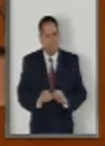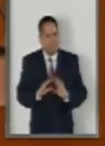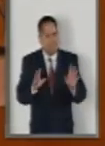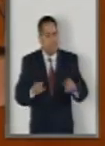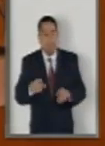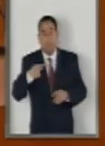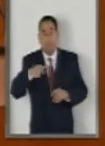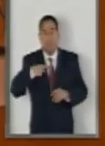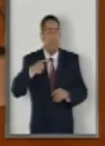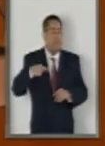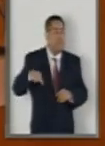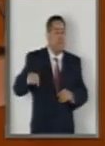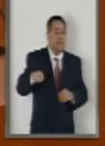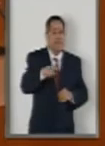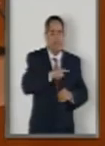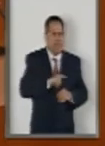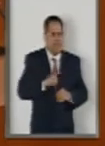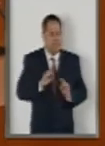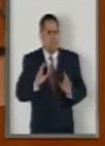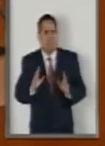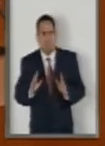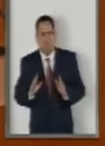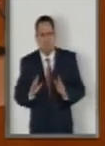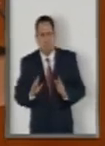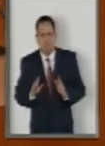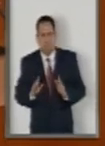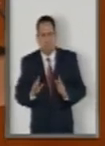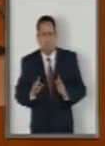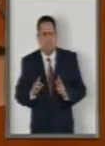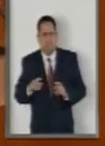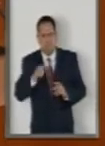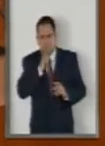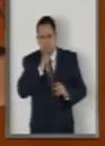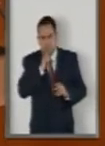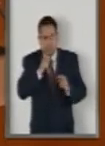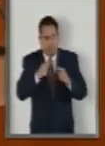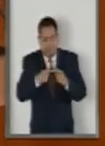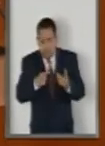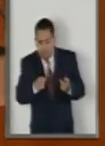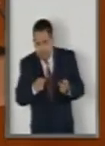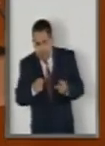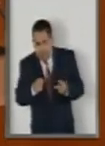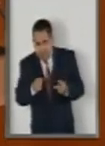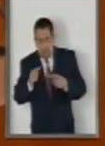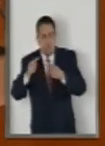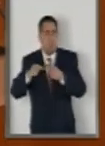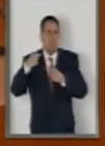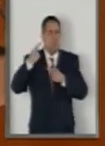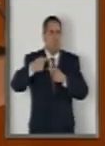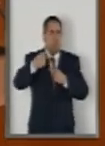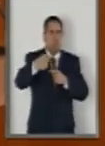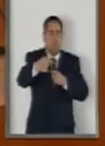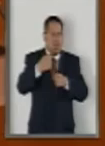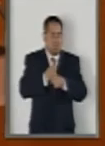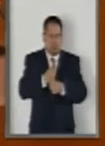reacción que todavía no es lo que va a ser en los próximos